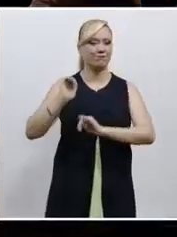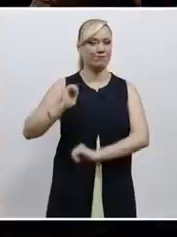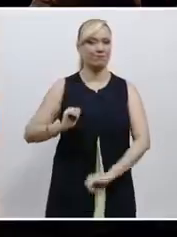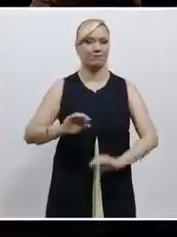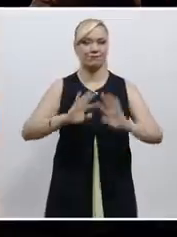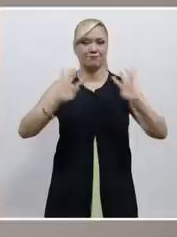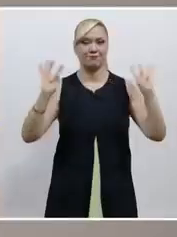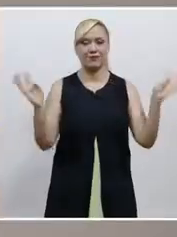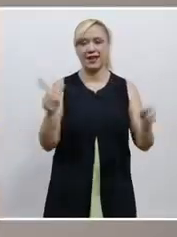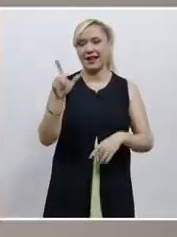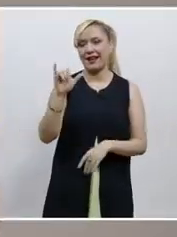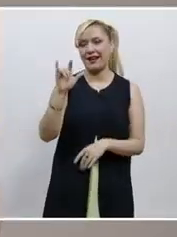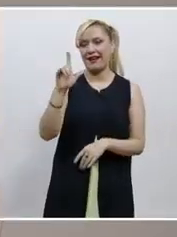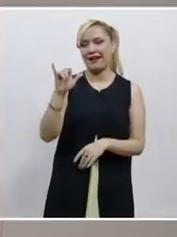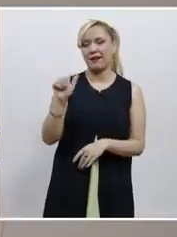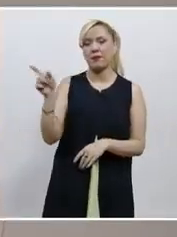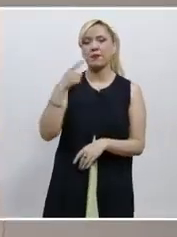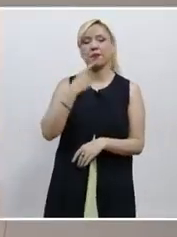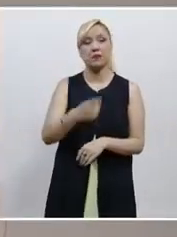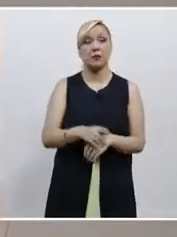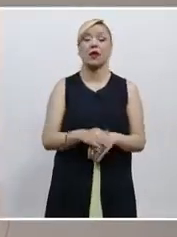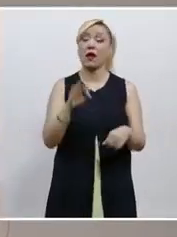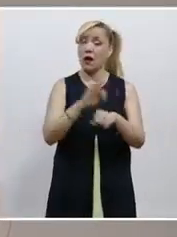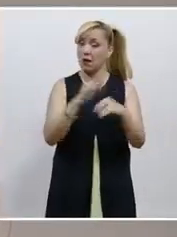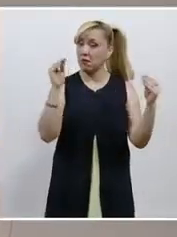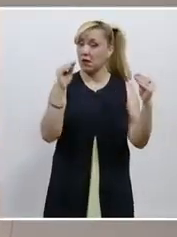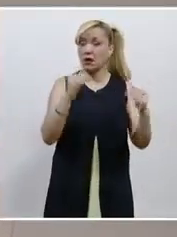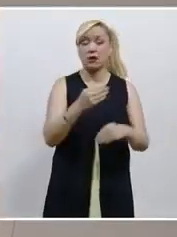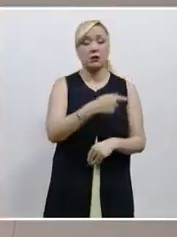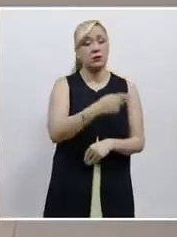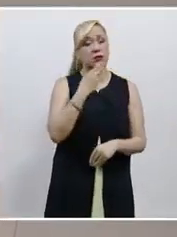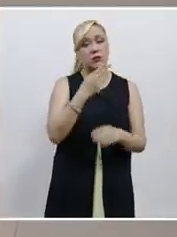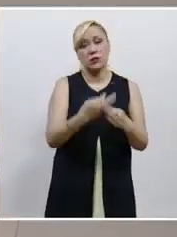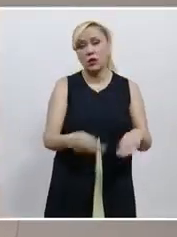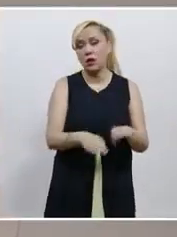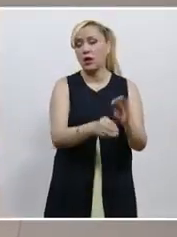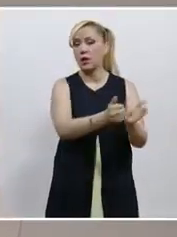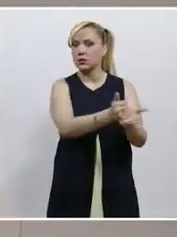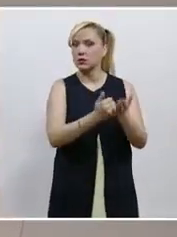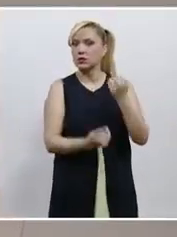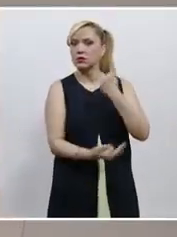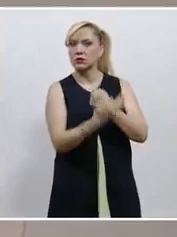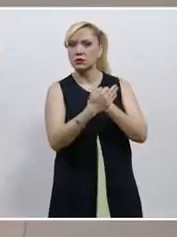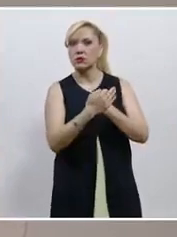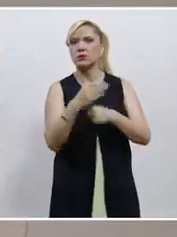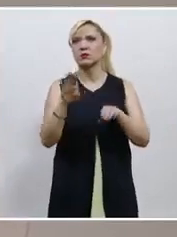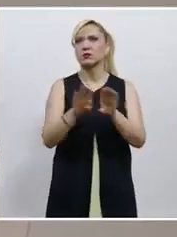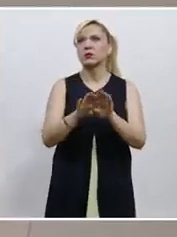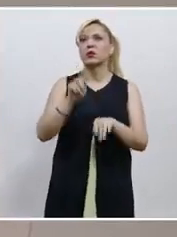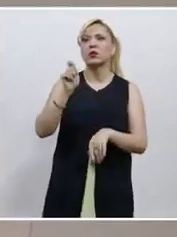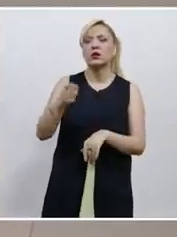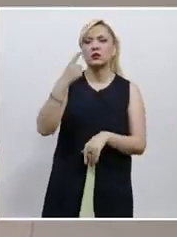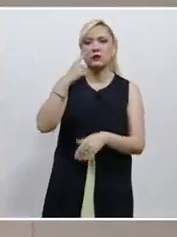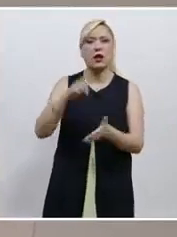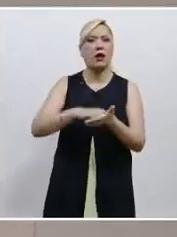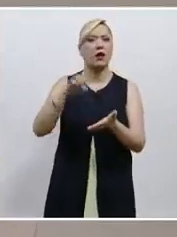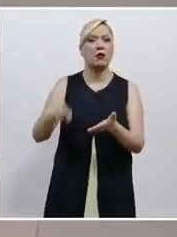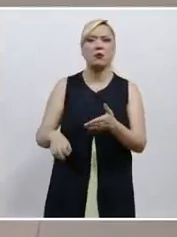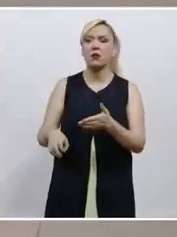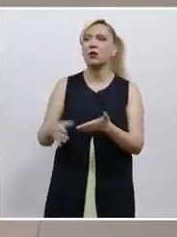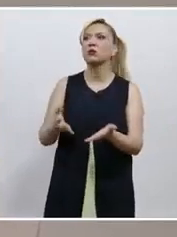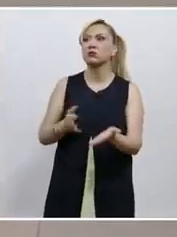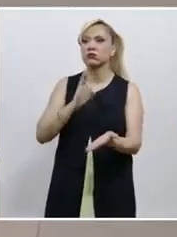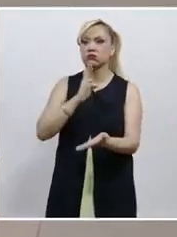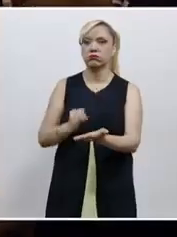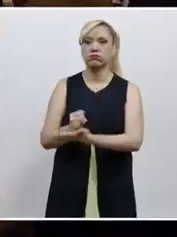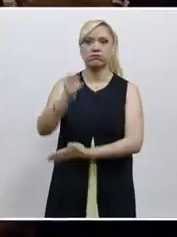destacó las bondades del amparo, así como las bases conceptuales para entender el significado de figuras procesales como la suspensión y la ejecución